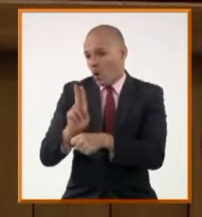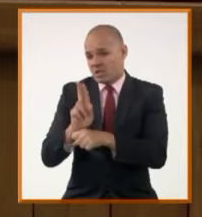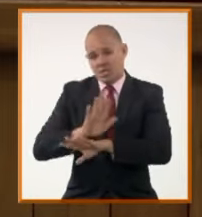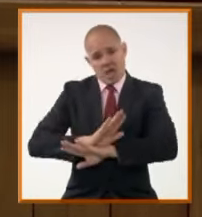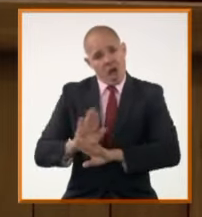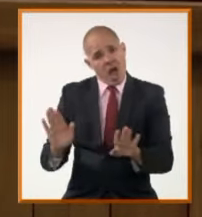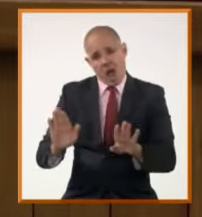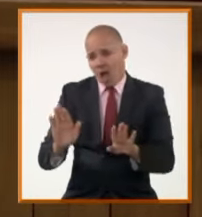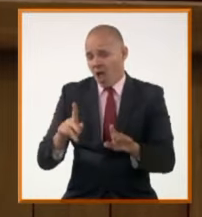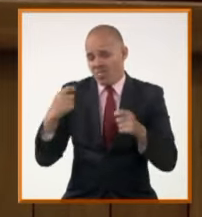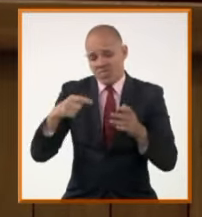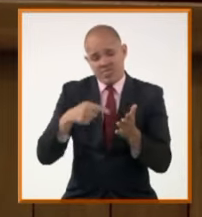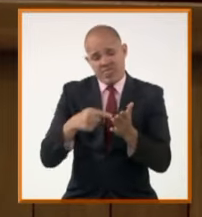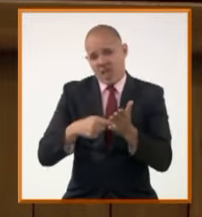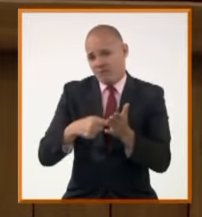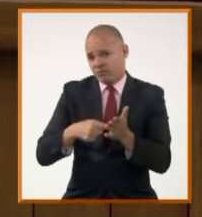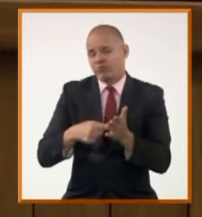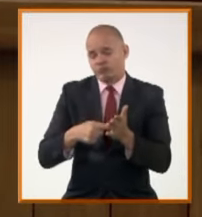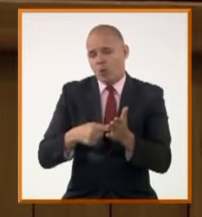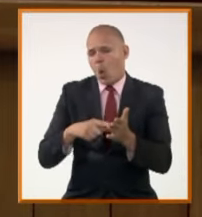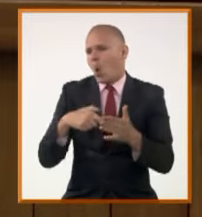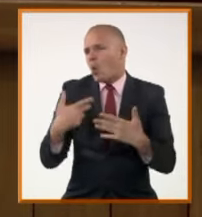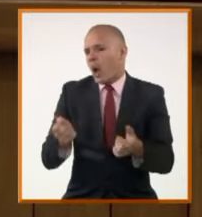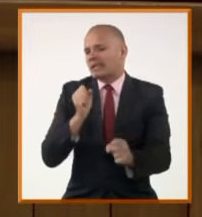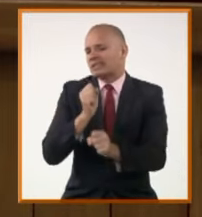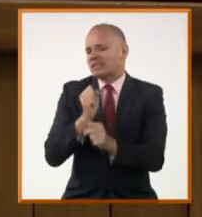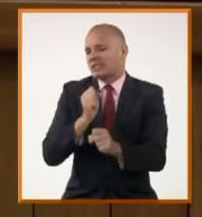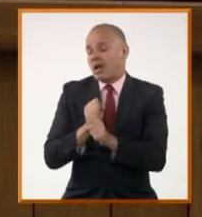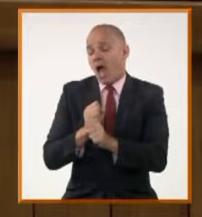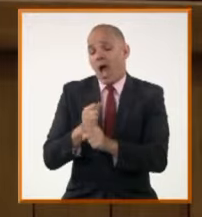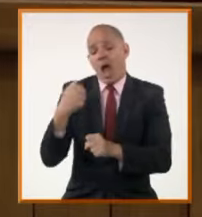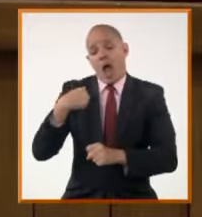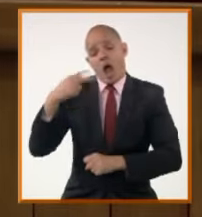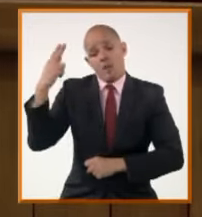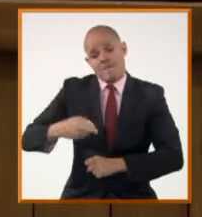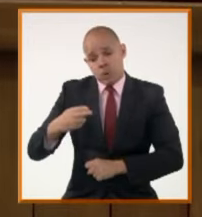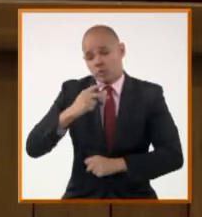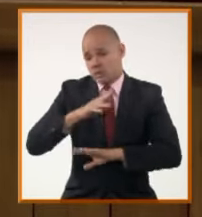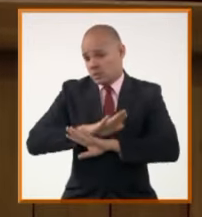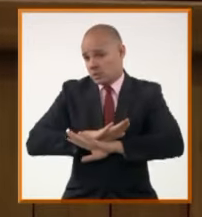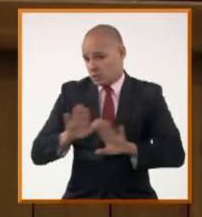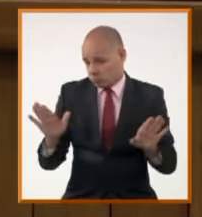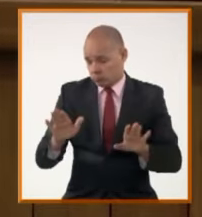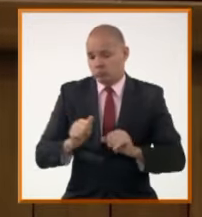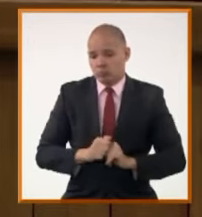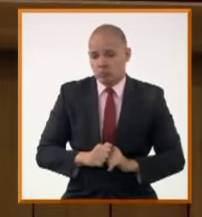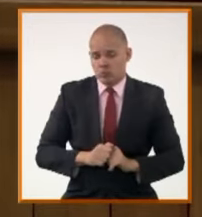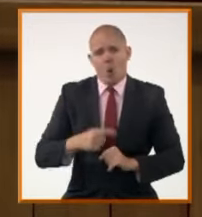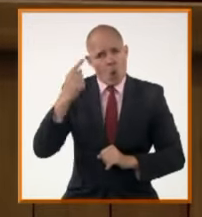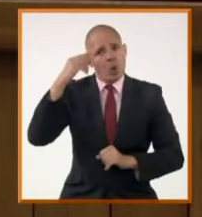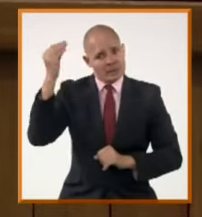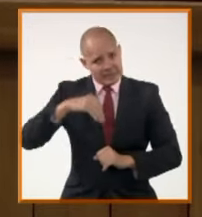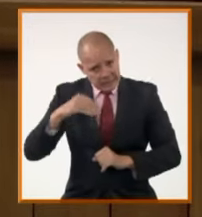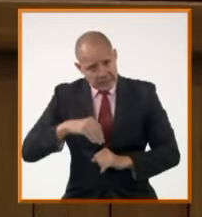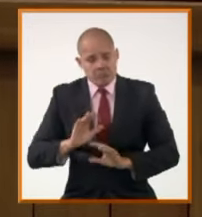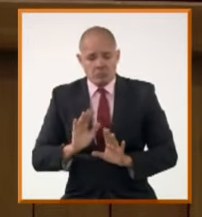plantearnos un sistema de trabajo y un grupo de decisiones que nos permitan, aún conociendo que vamos a enfrentar en el 2024